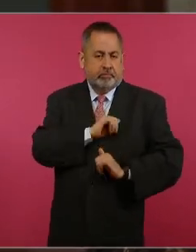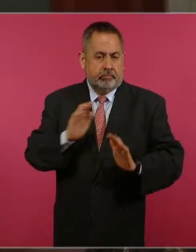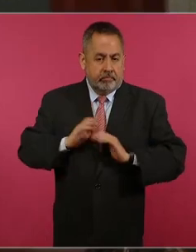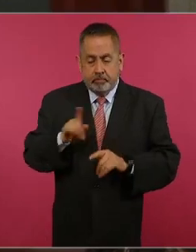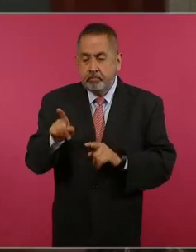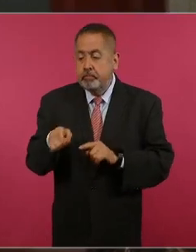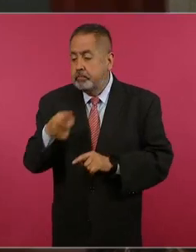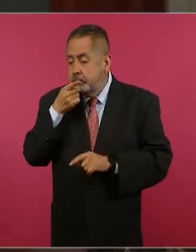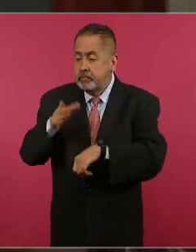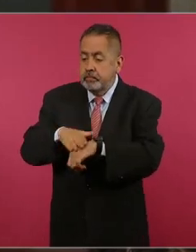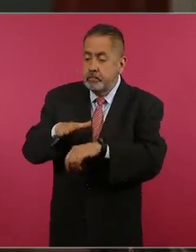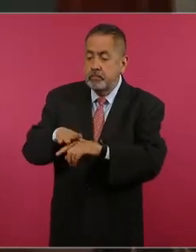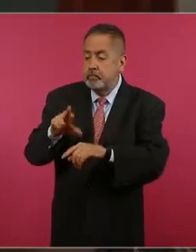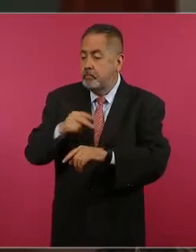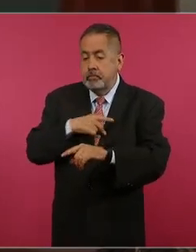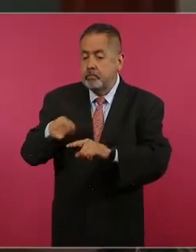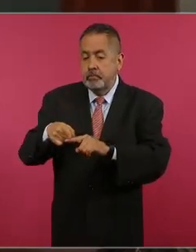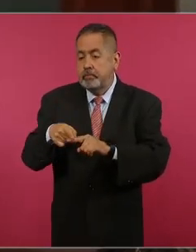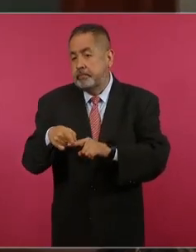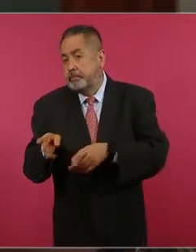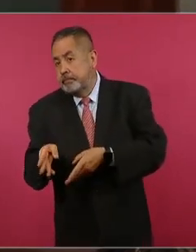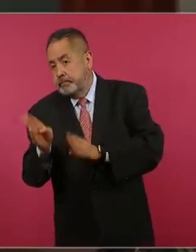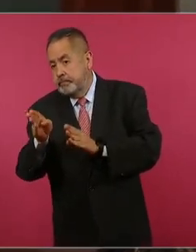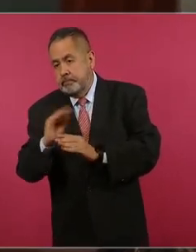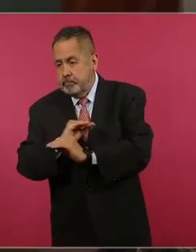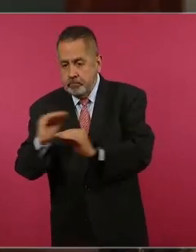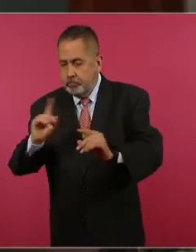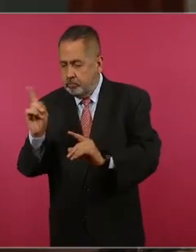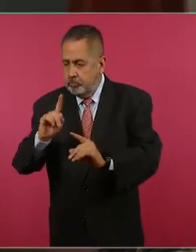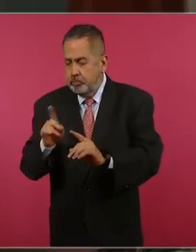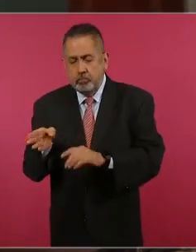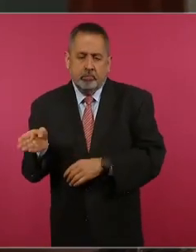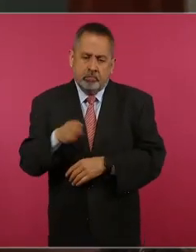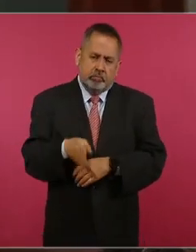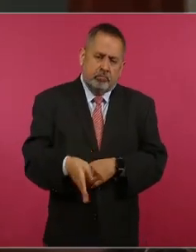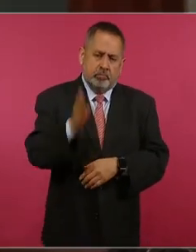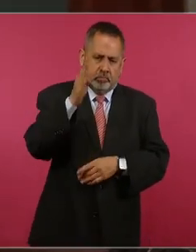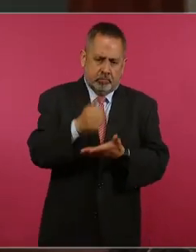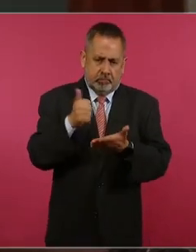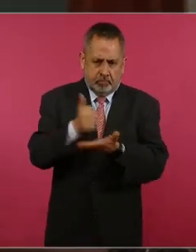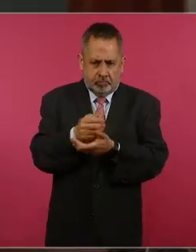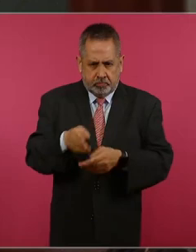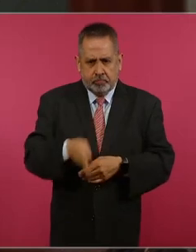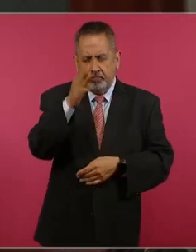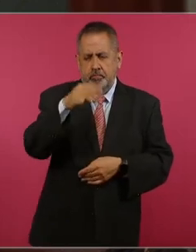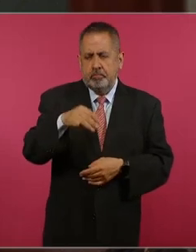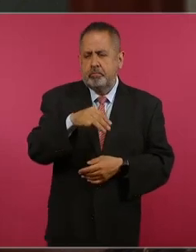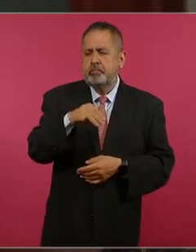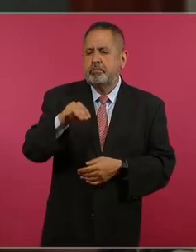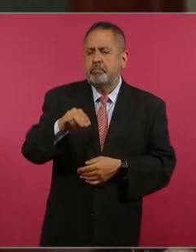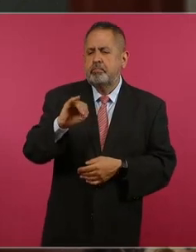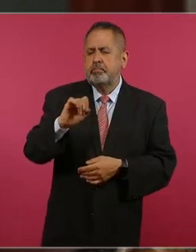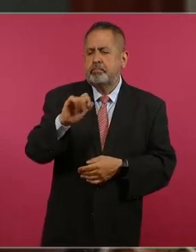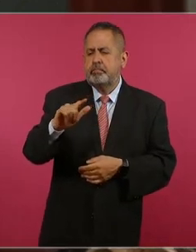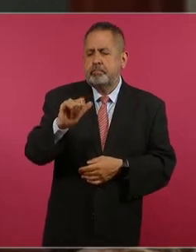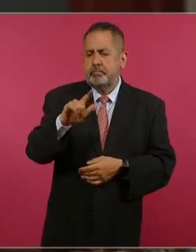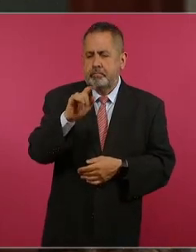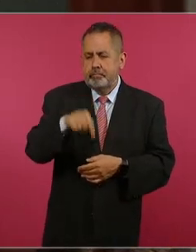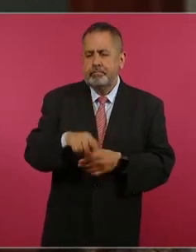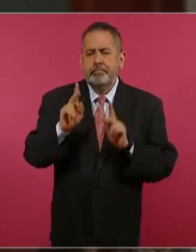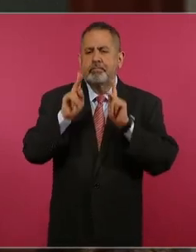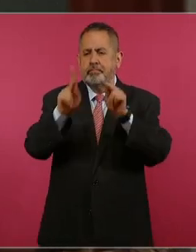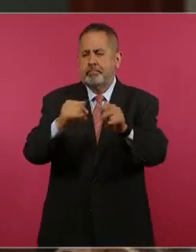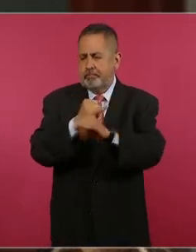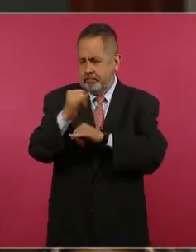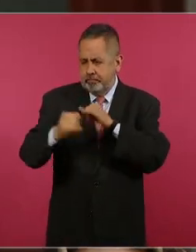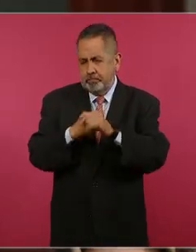dijo, no te vayas a este camino desierto, vete por la ciudad, por el municipio de Miguel Alemán, para que cruces por el puente